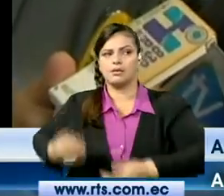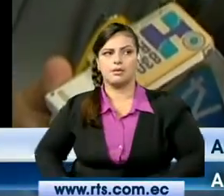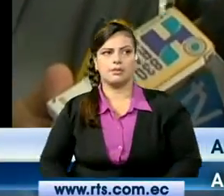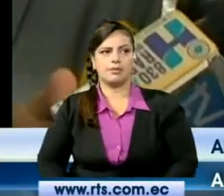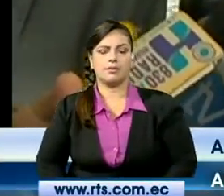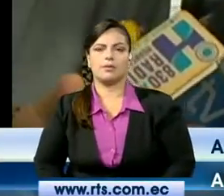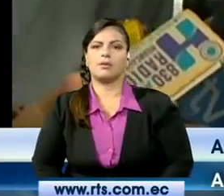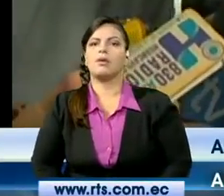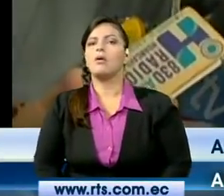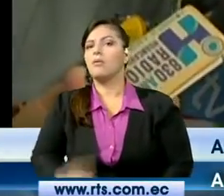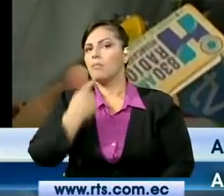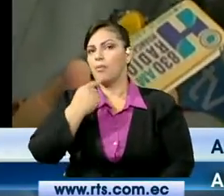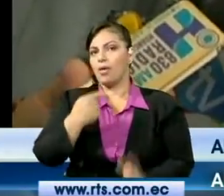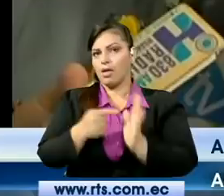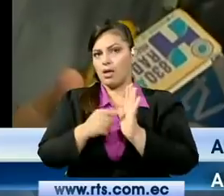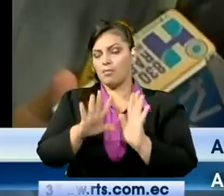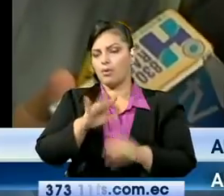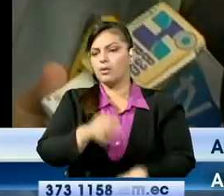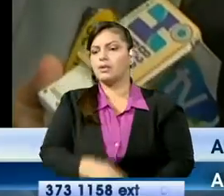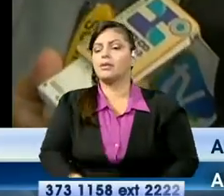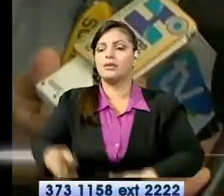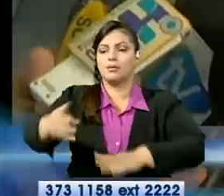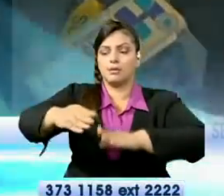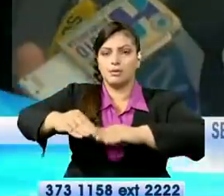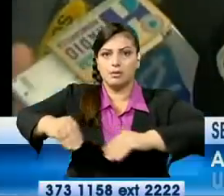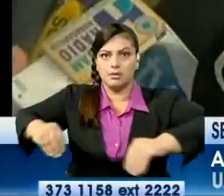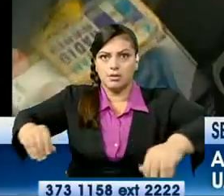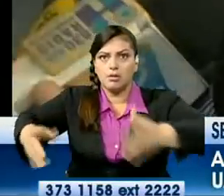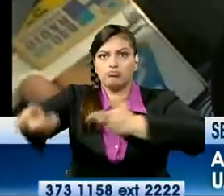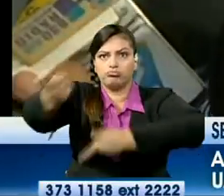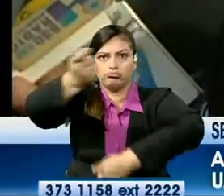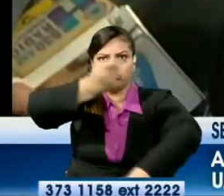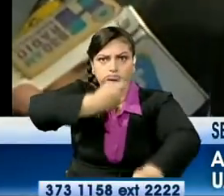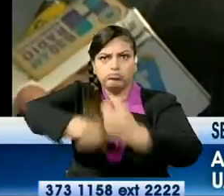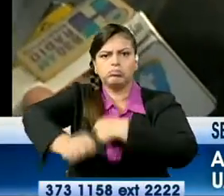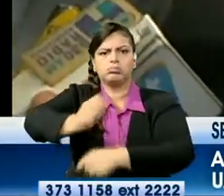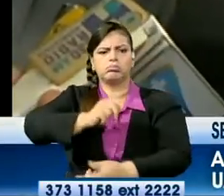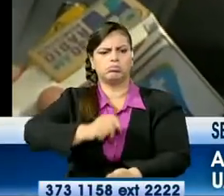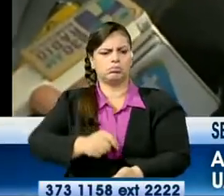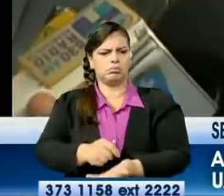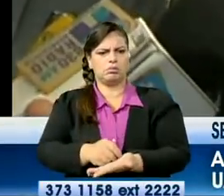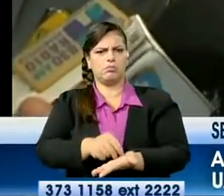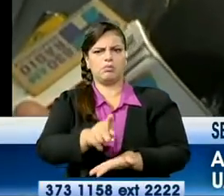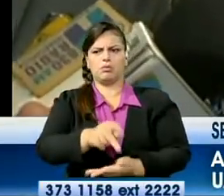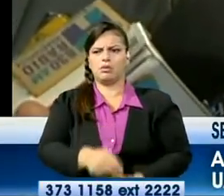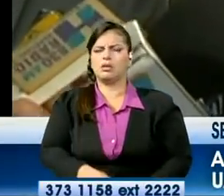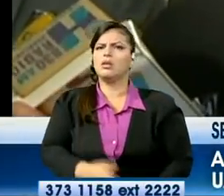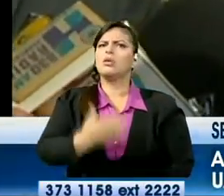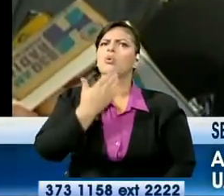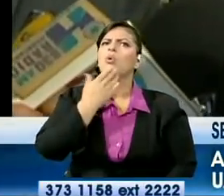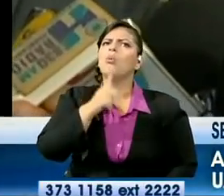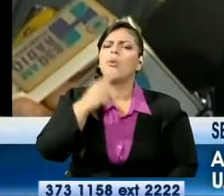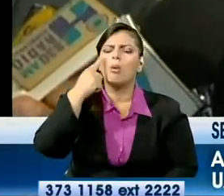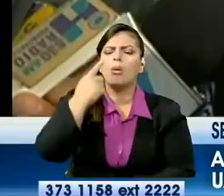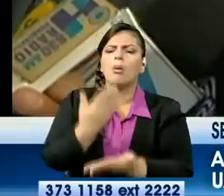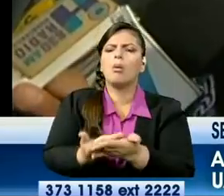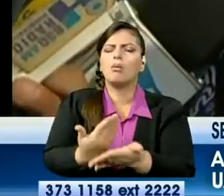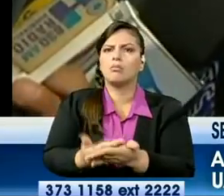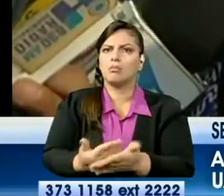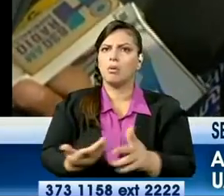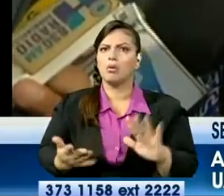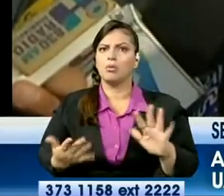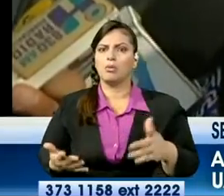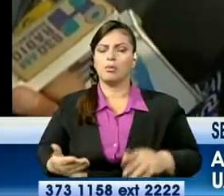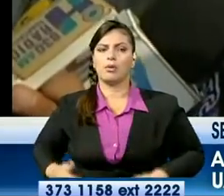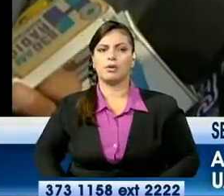que está por escritura pública, que se le ha entregado debidamente, y eso se ha justificado, y es una injusticia lo que se está haciendo con ellos. Ellos